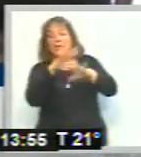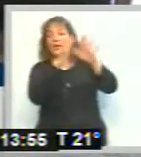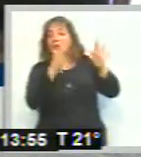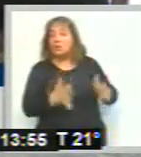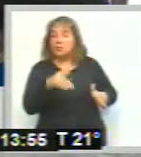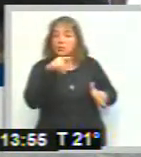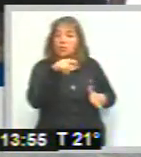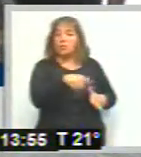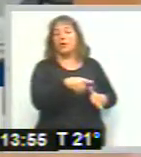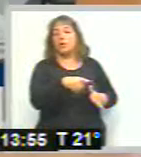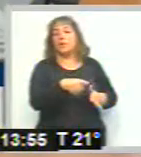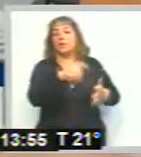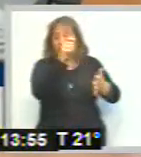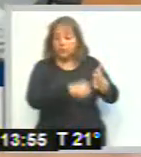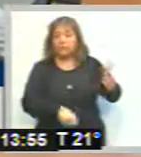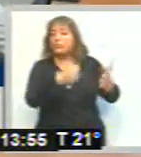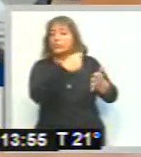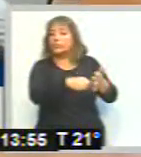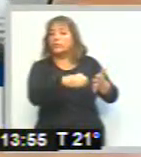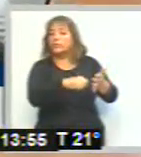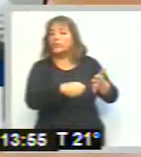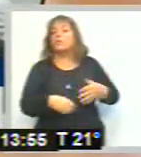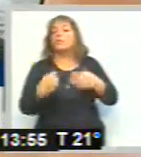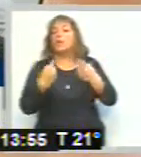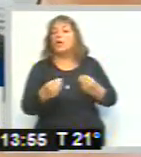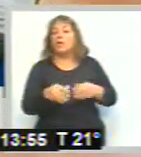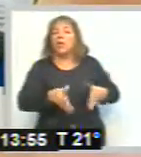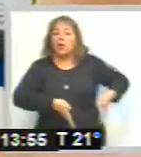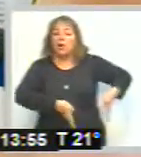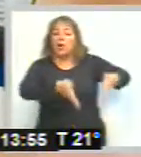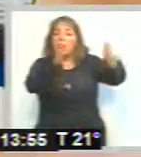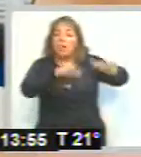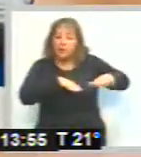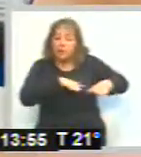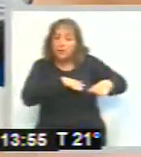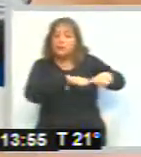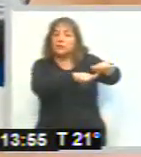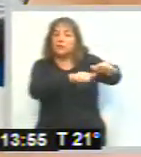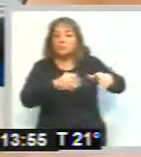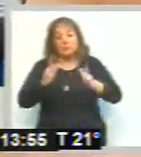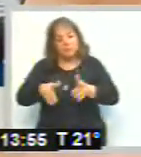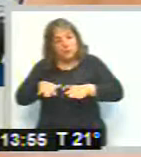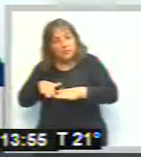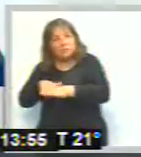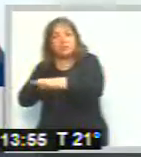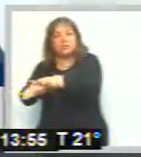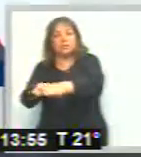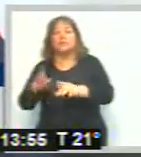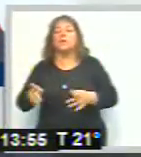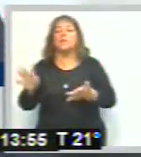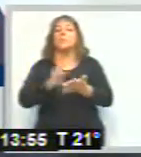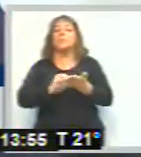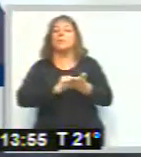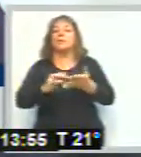se está institucionalizando ya, que es el tema de los carriles selectivos, por un lado, el tema de una descentralización administrativa,